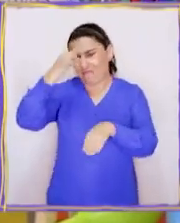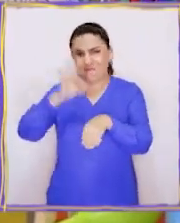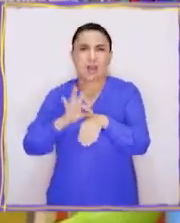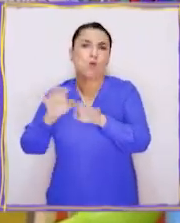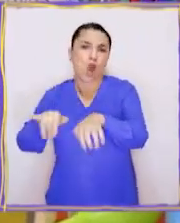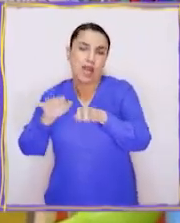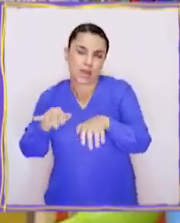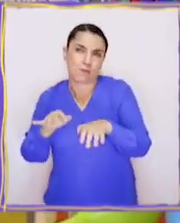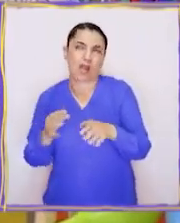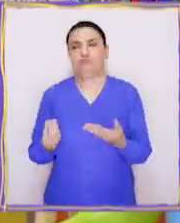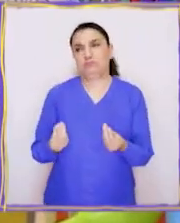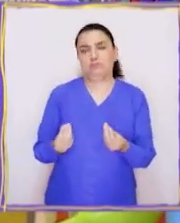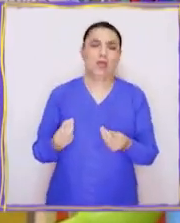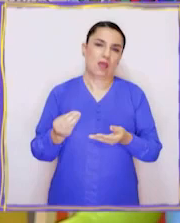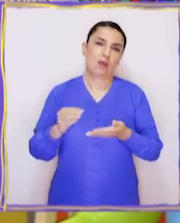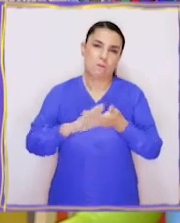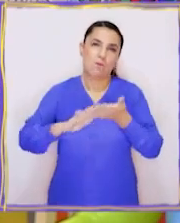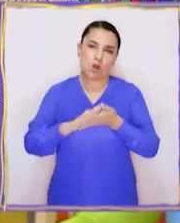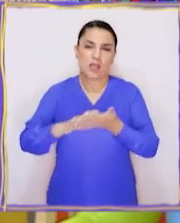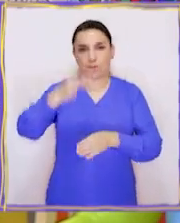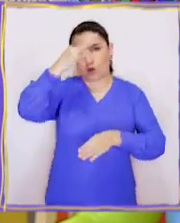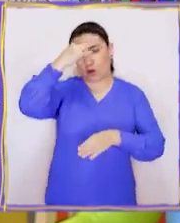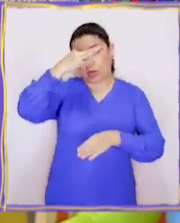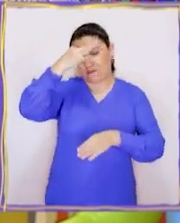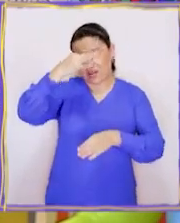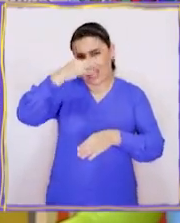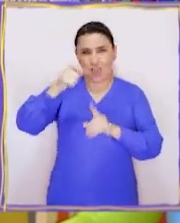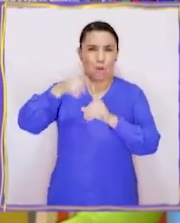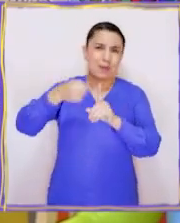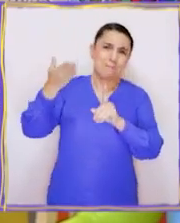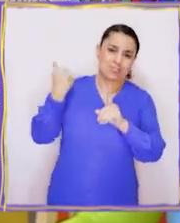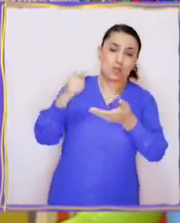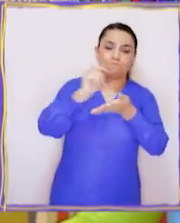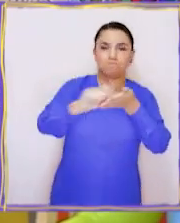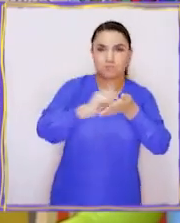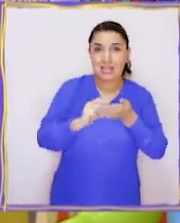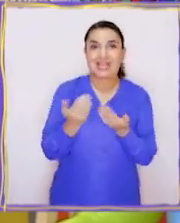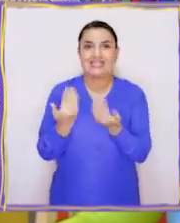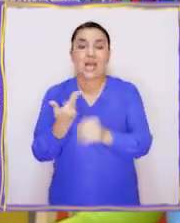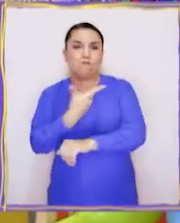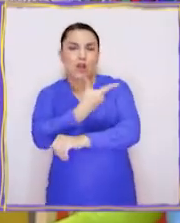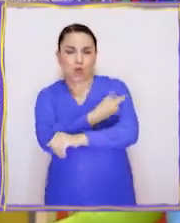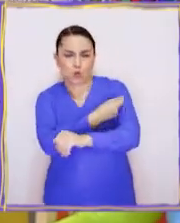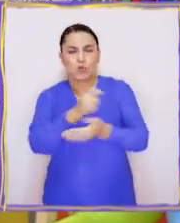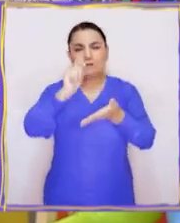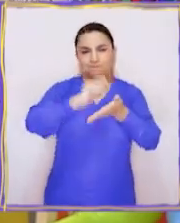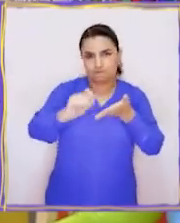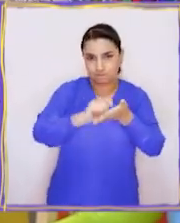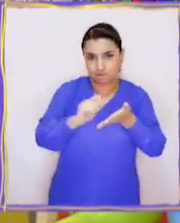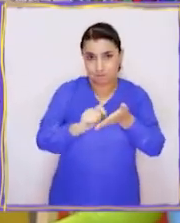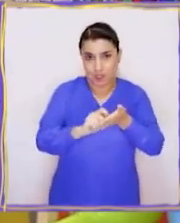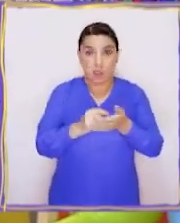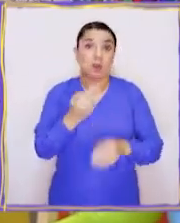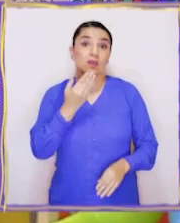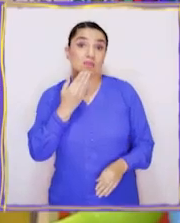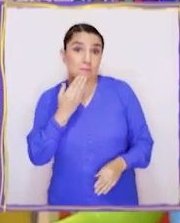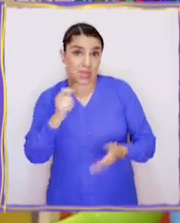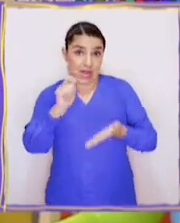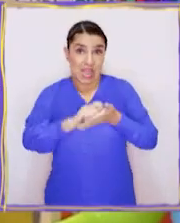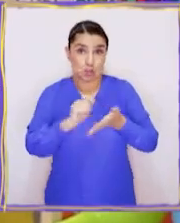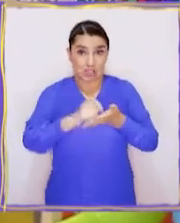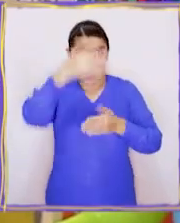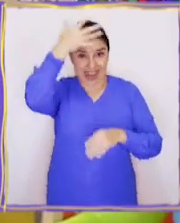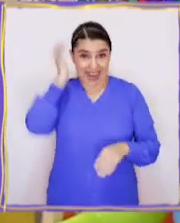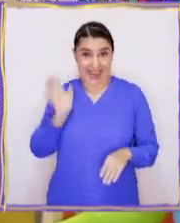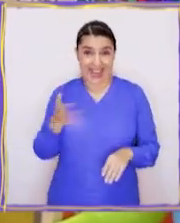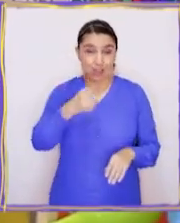pacientes. Están anotados, por ejemplo, si estuvo resfriado el mes pasado, si necesita una vacuna. Y tengo que dejar registrado que Eulalio se pinchó